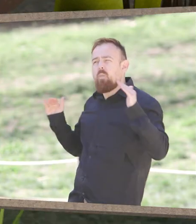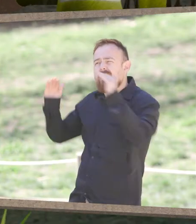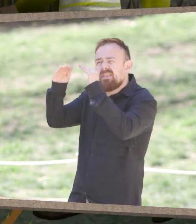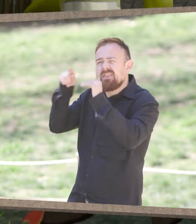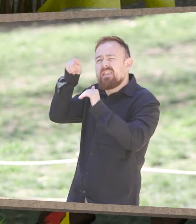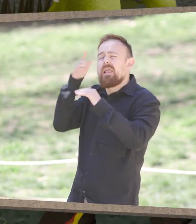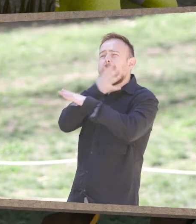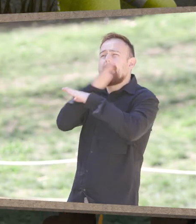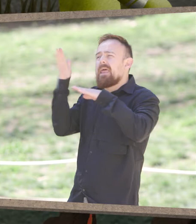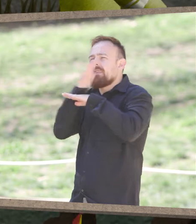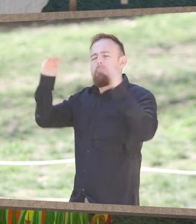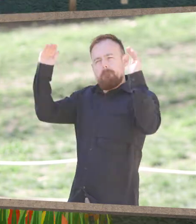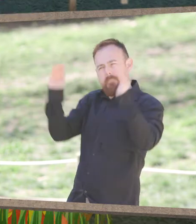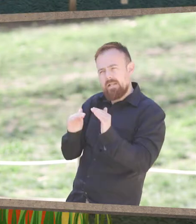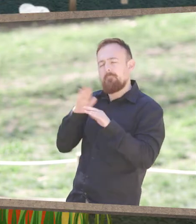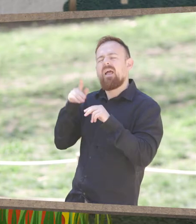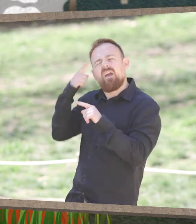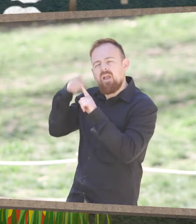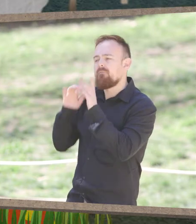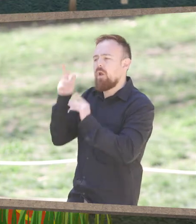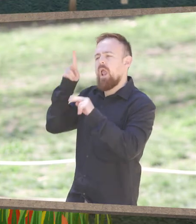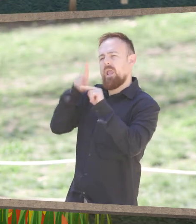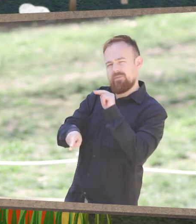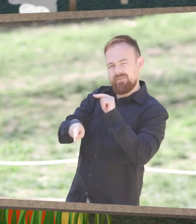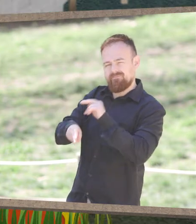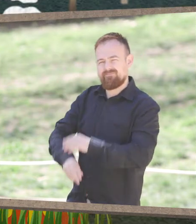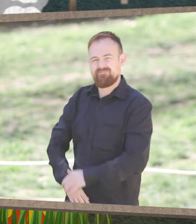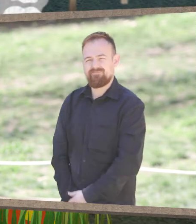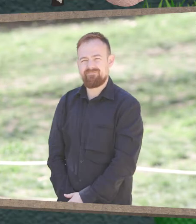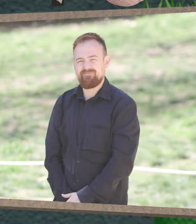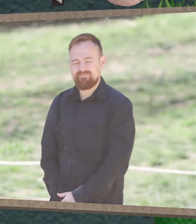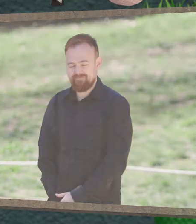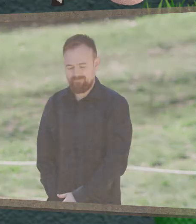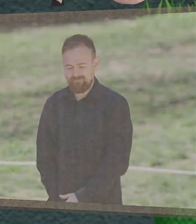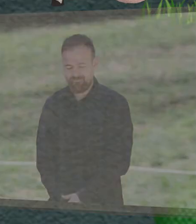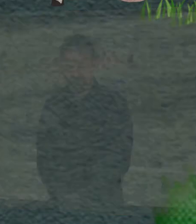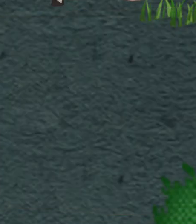monte eliminando vegetación para evitar estos grandes incendios.